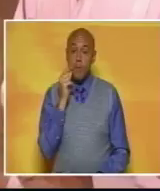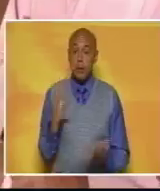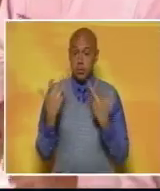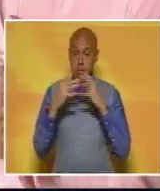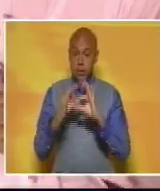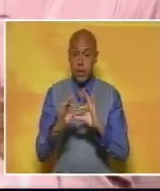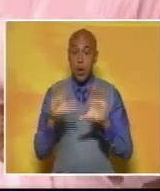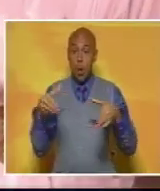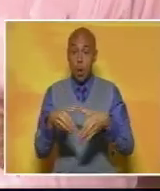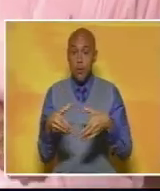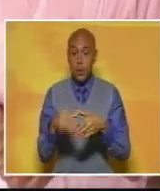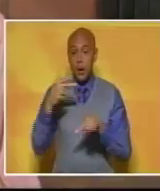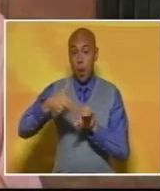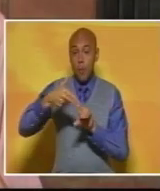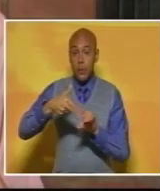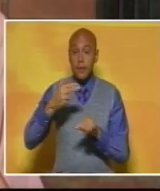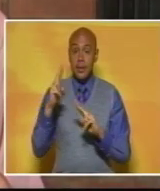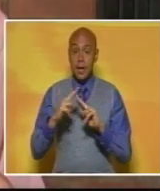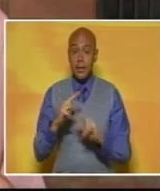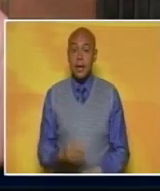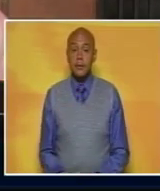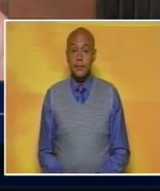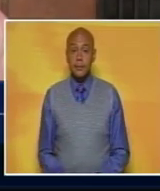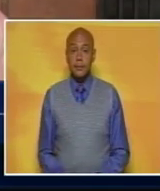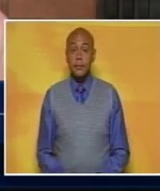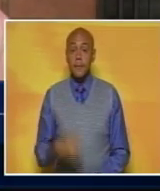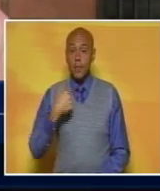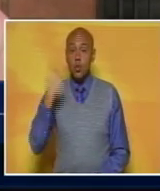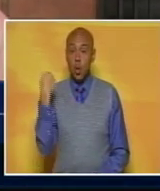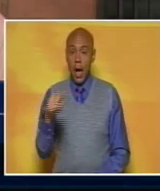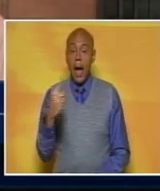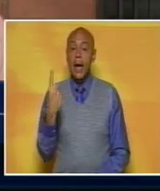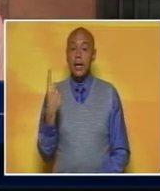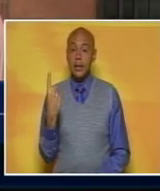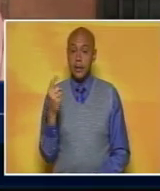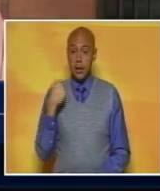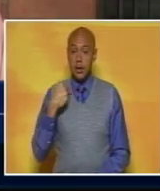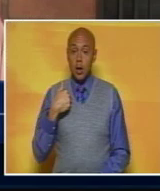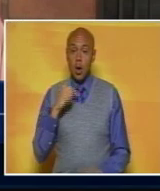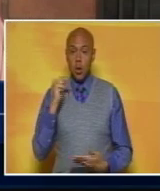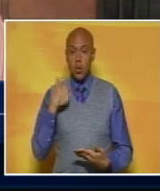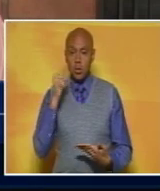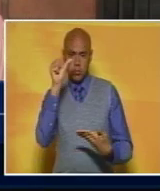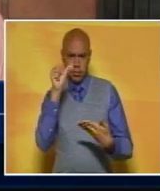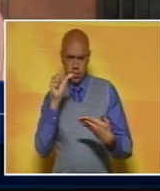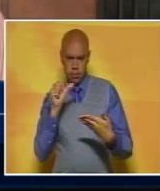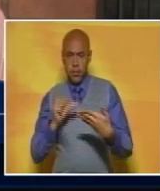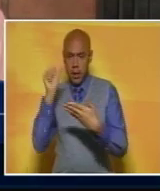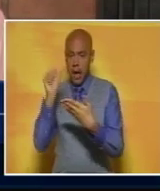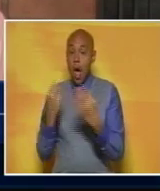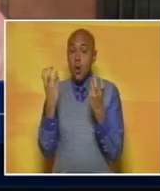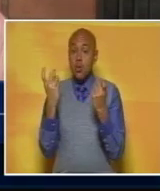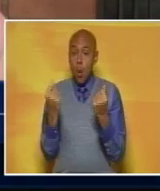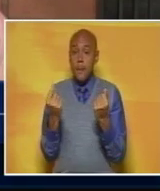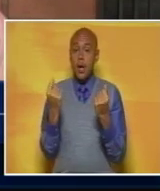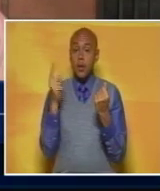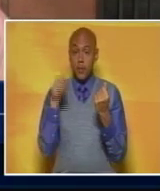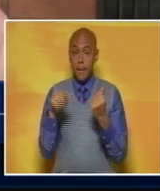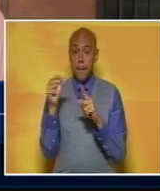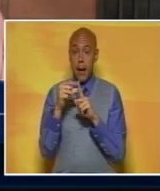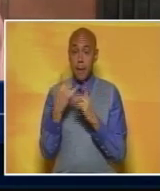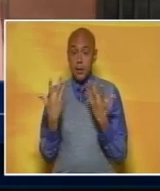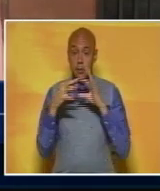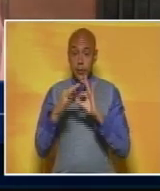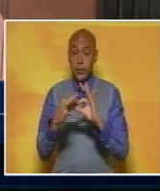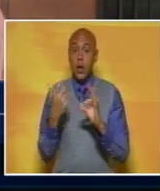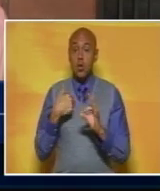de Combustible en Táchira. Hemos logrado hacer un censo alfanumérico donde hay letra y número y donde nosotros no